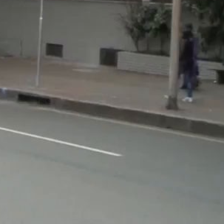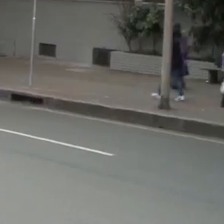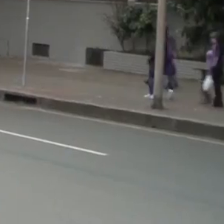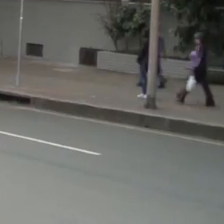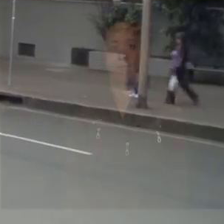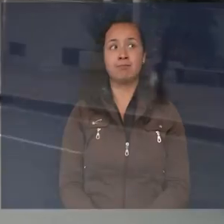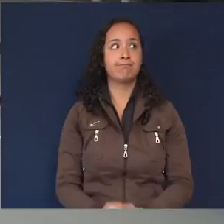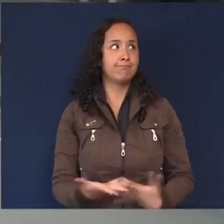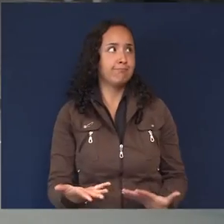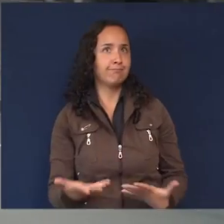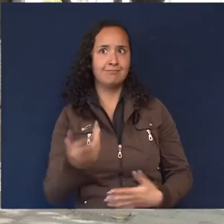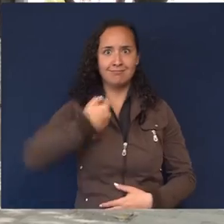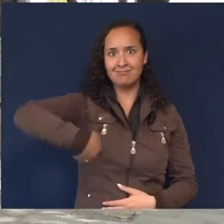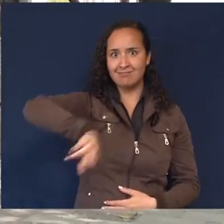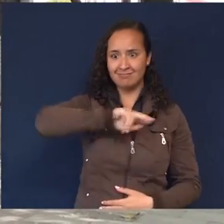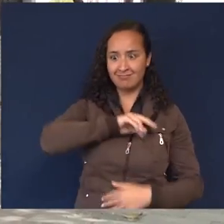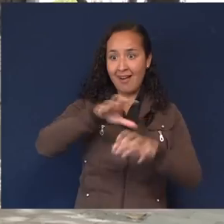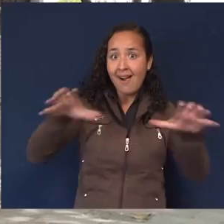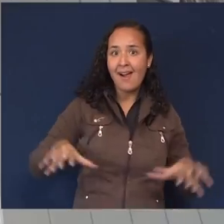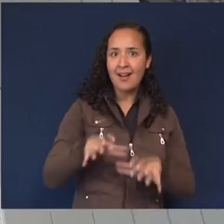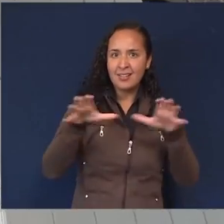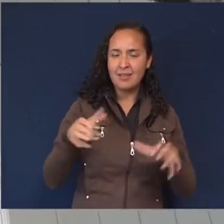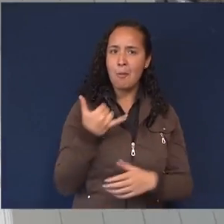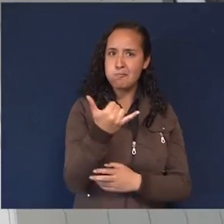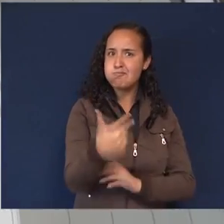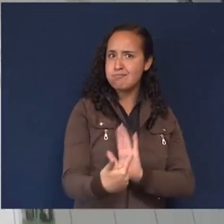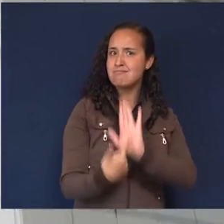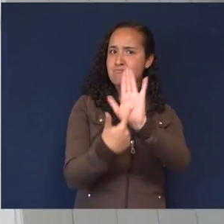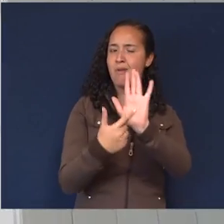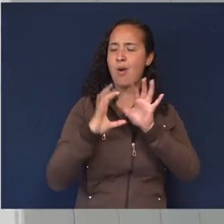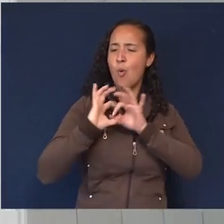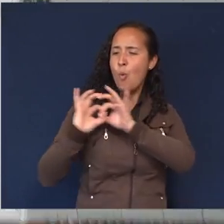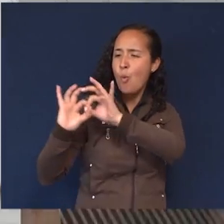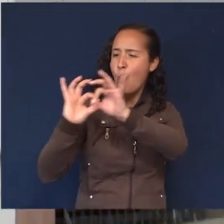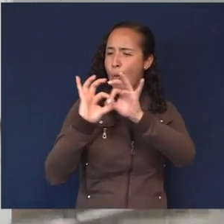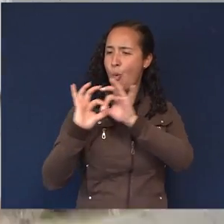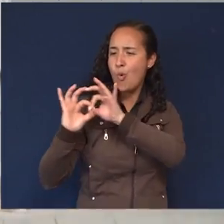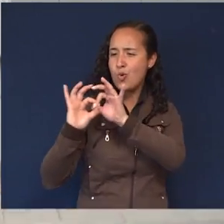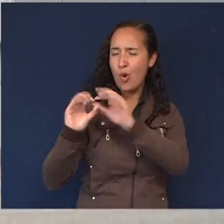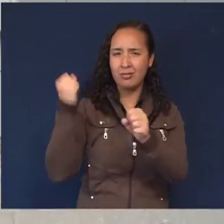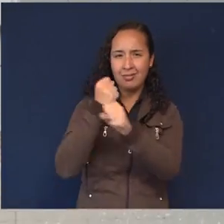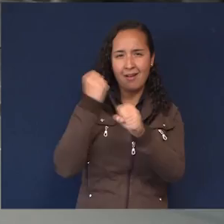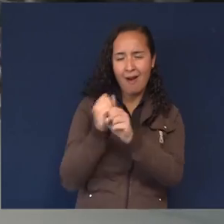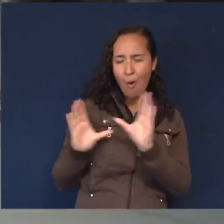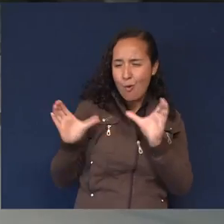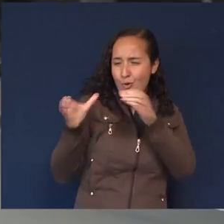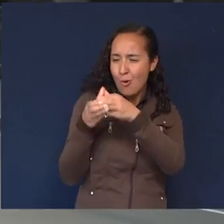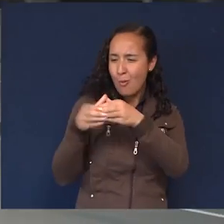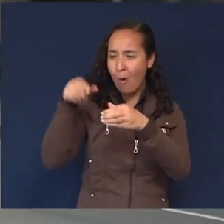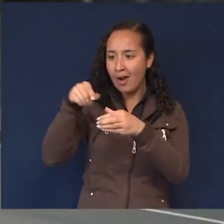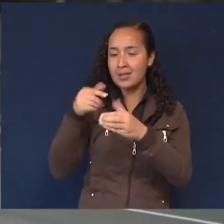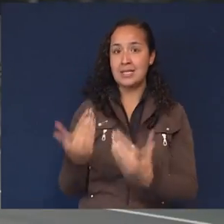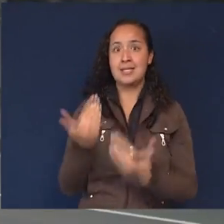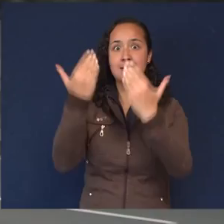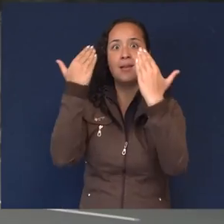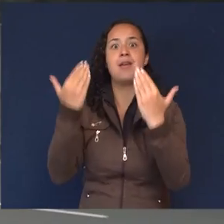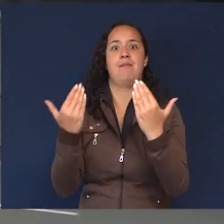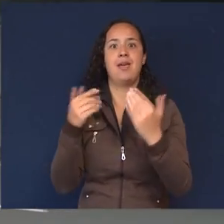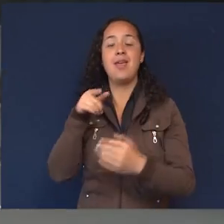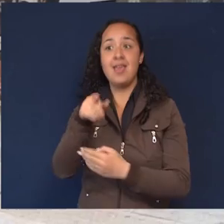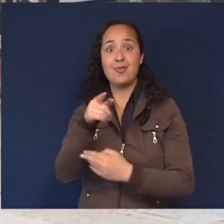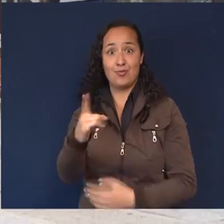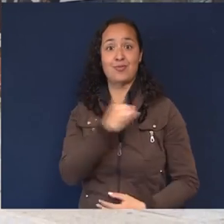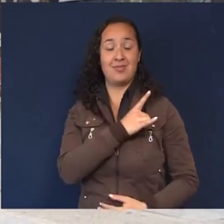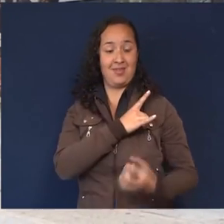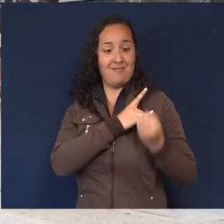Y pues esto demuestra que la unión hace bastante y que el trabajo colectivo es el que nos va a llevar a alto y que la Universidad